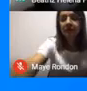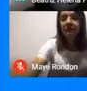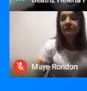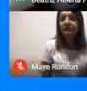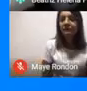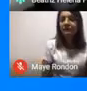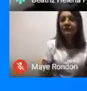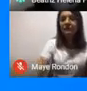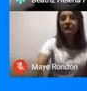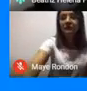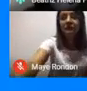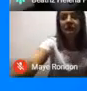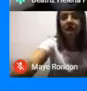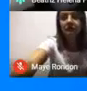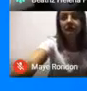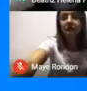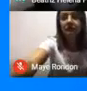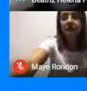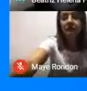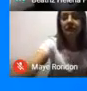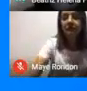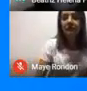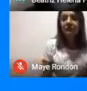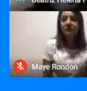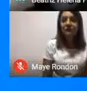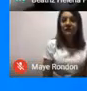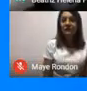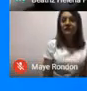antiguamente que el gobierno de